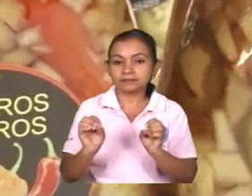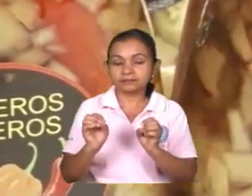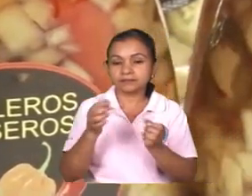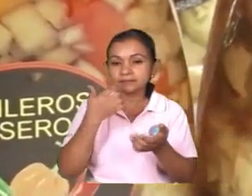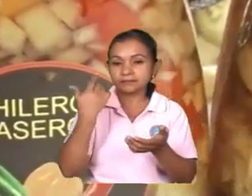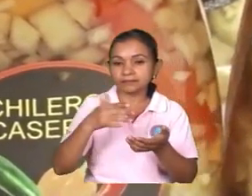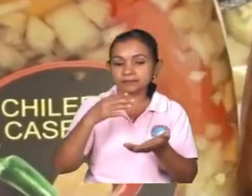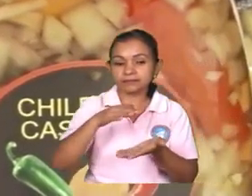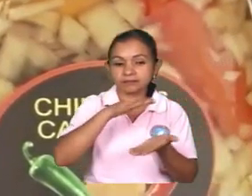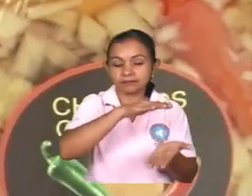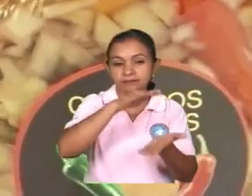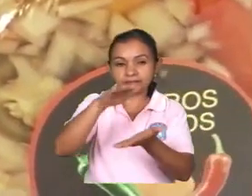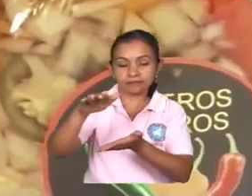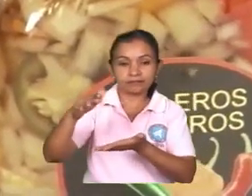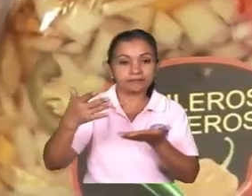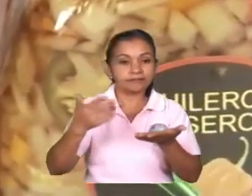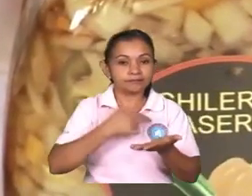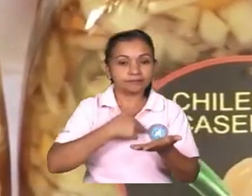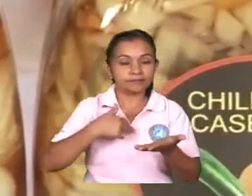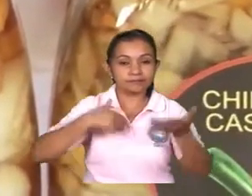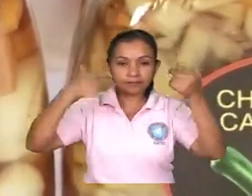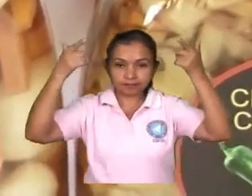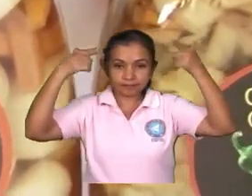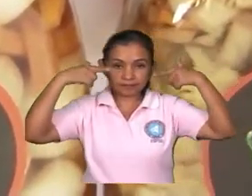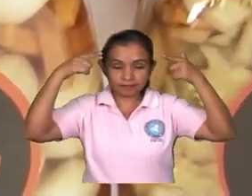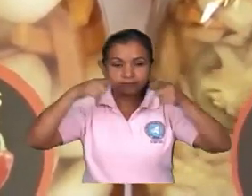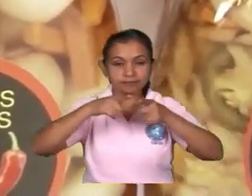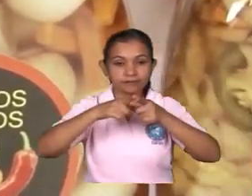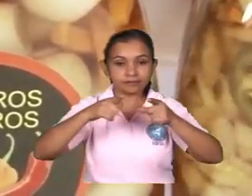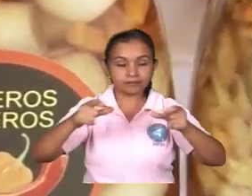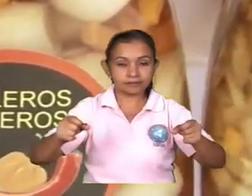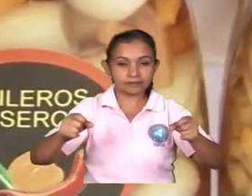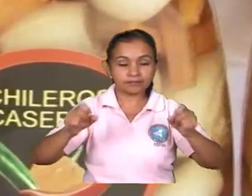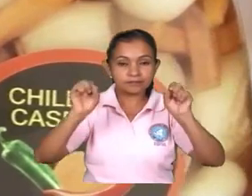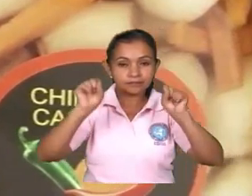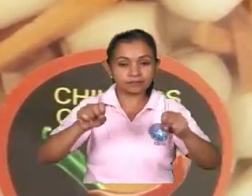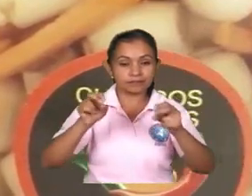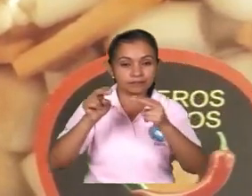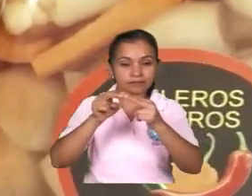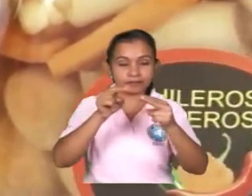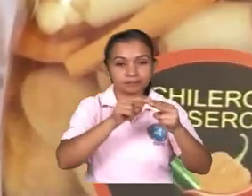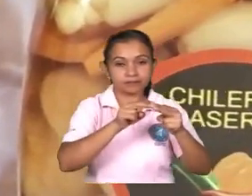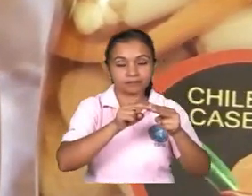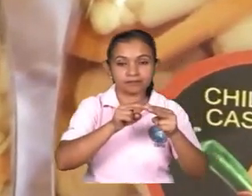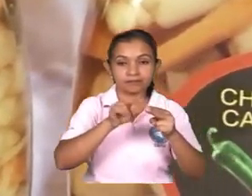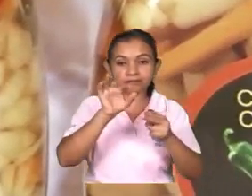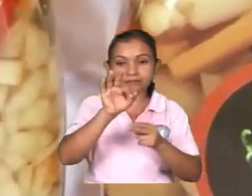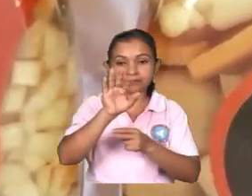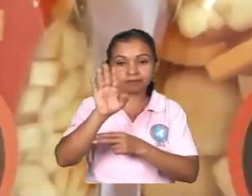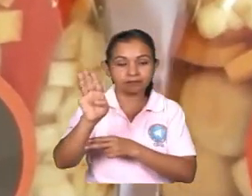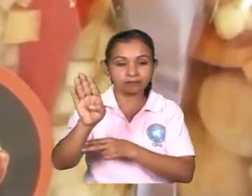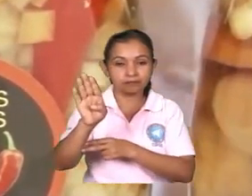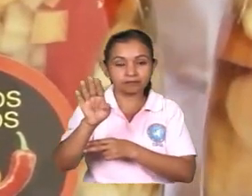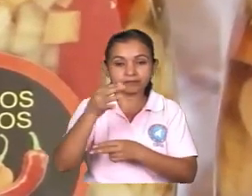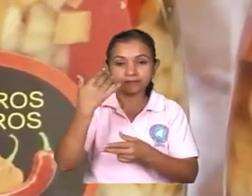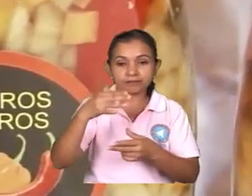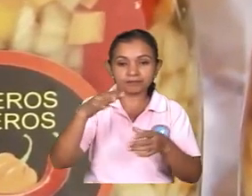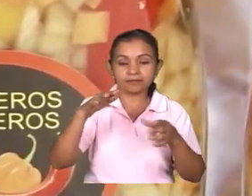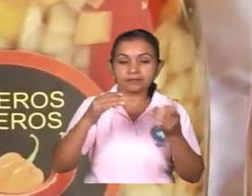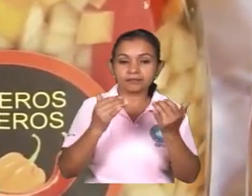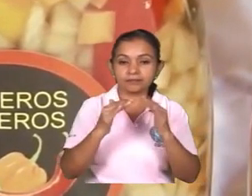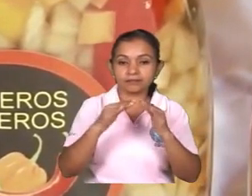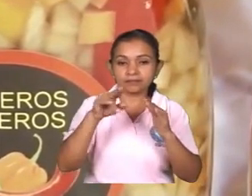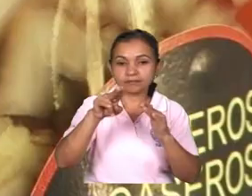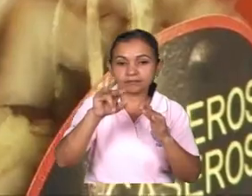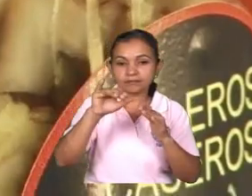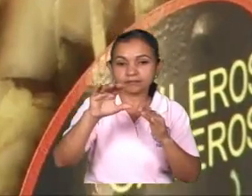chileros y encurtidos sin chile en Masaya y Managua. Puedes contactarlo en su página de Facebook Chileros Caseros El